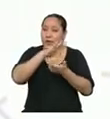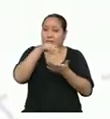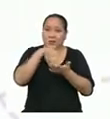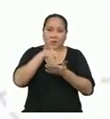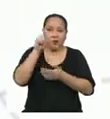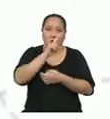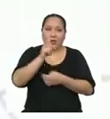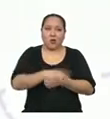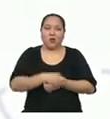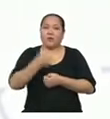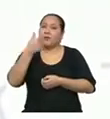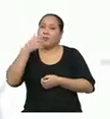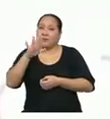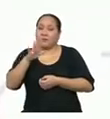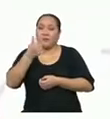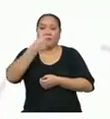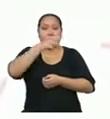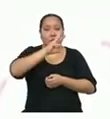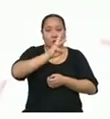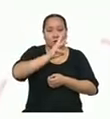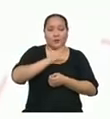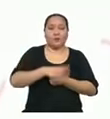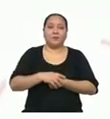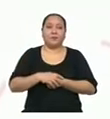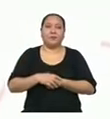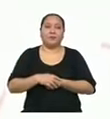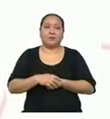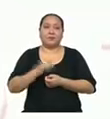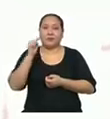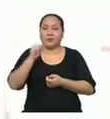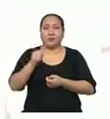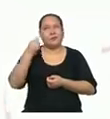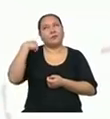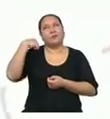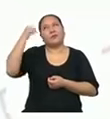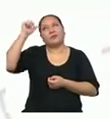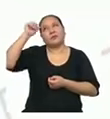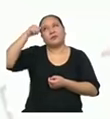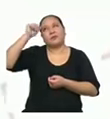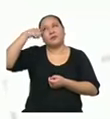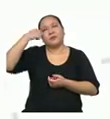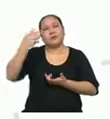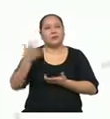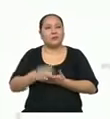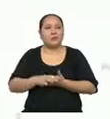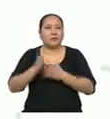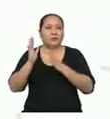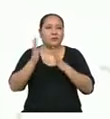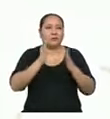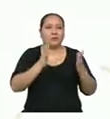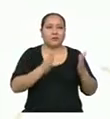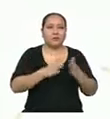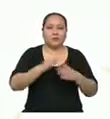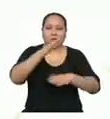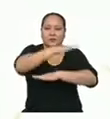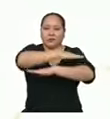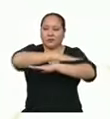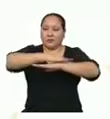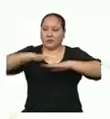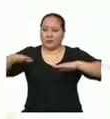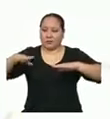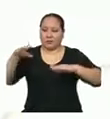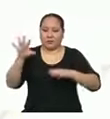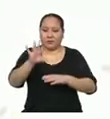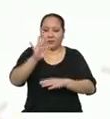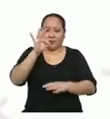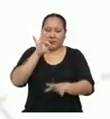2, 15 y 16. Si según lo que me acuerdo, luego teníamos que ordenar los datos horizontalmente y encontrar